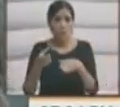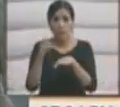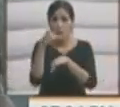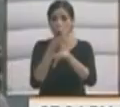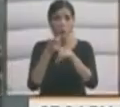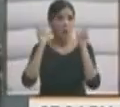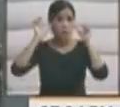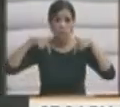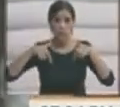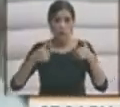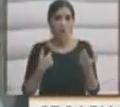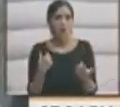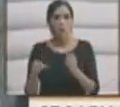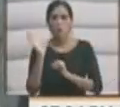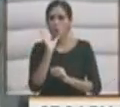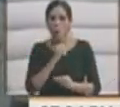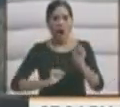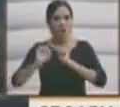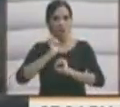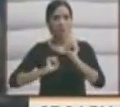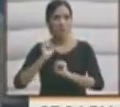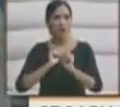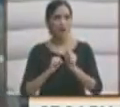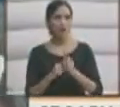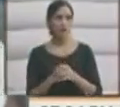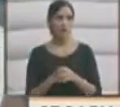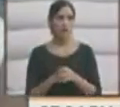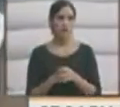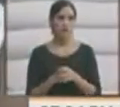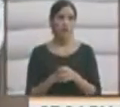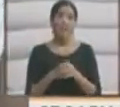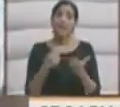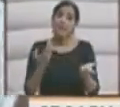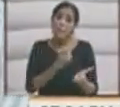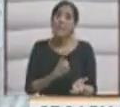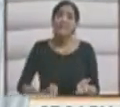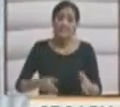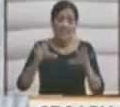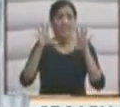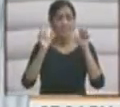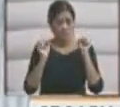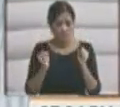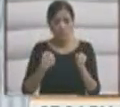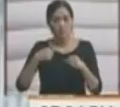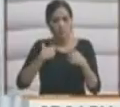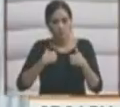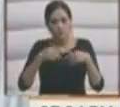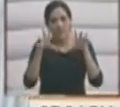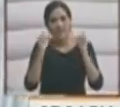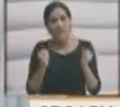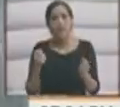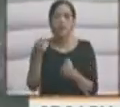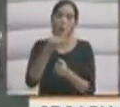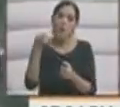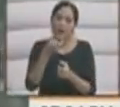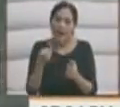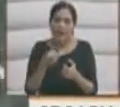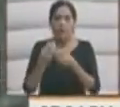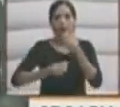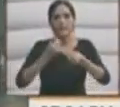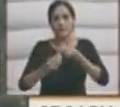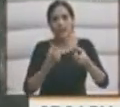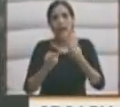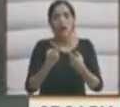que uno no tiene quien lo defienda. ¿Cómo usted lo ve, el presidente de Nicolás Maduro? Es que yo lo entiendo, yo digo que él está tratando de hacer las cosas como se